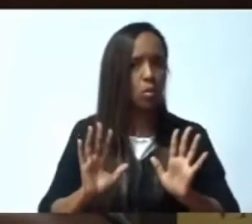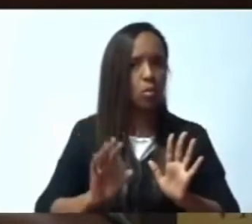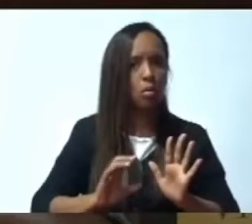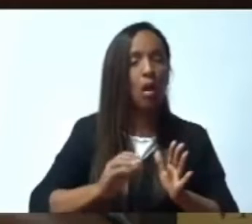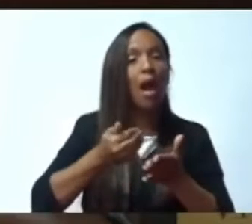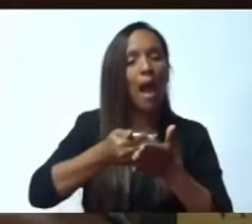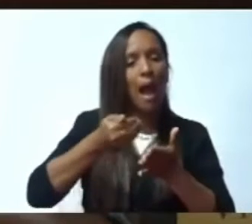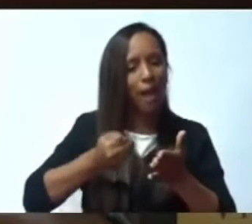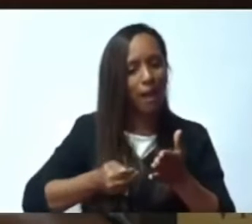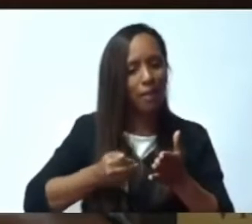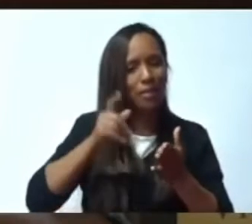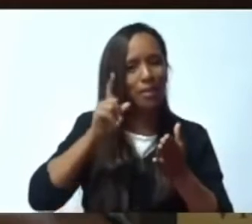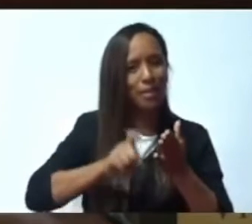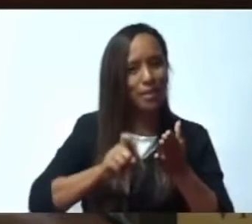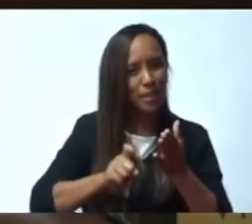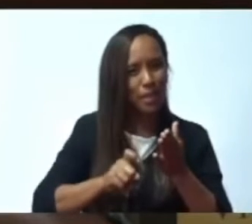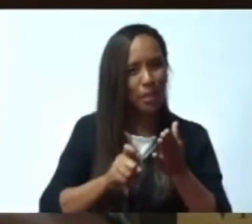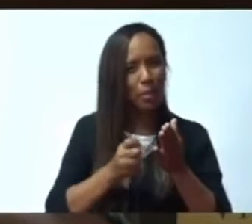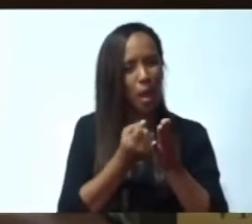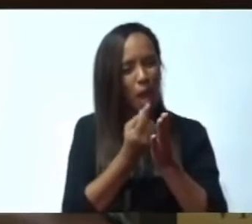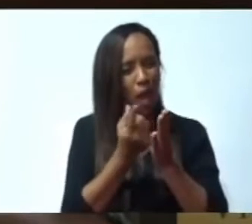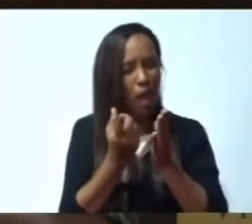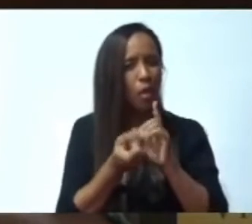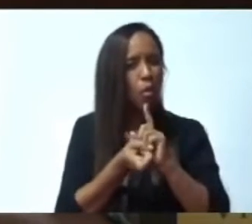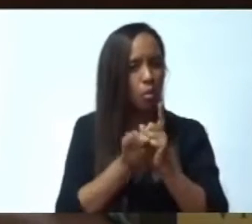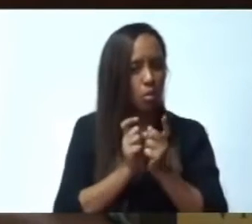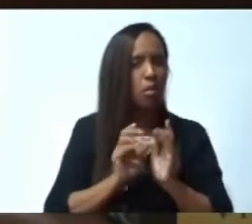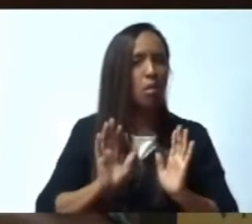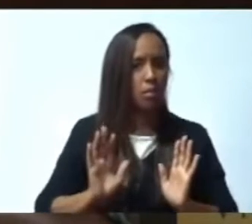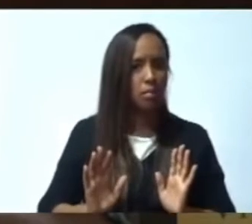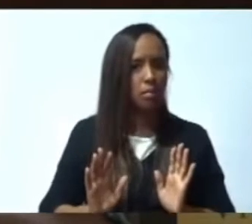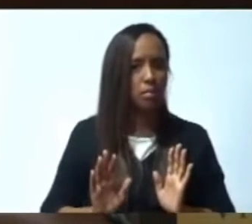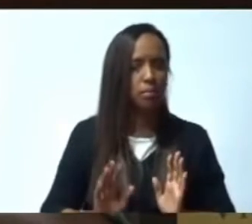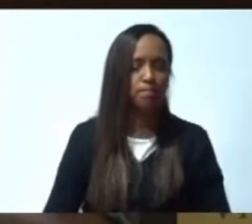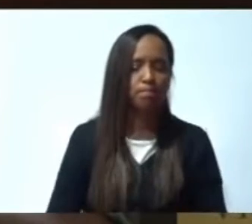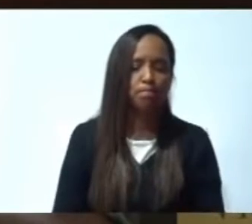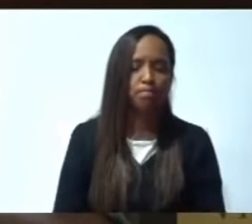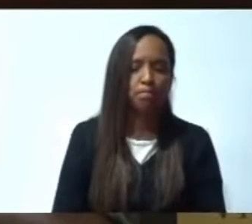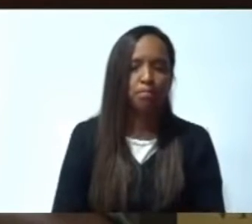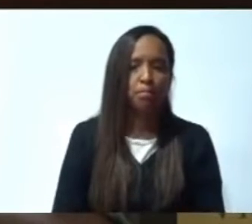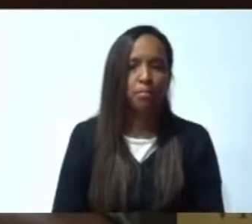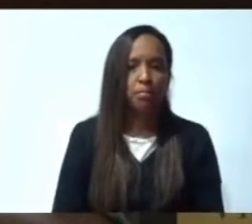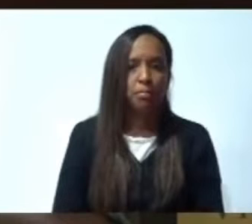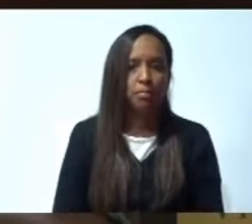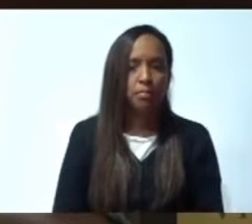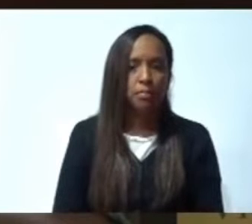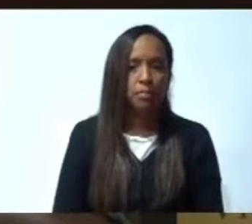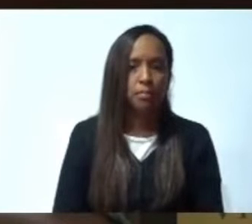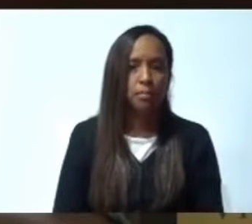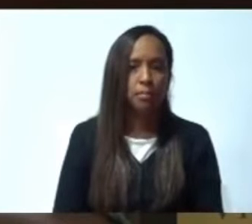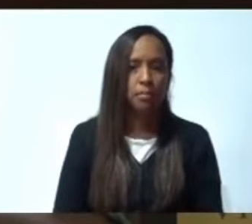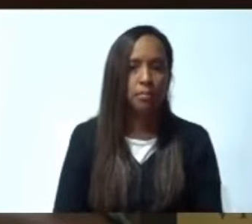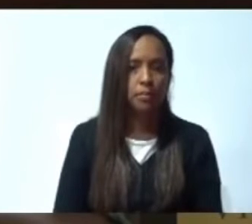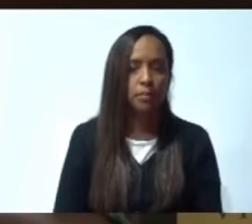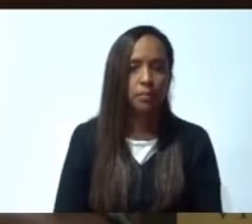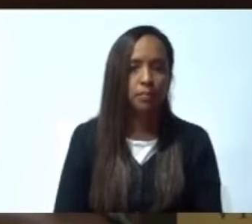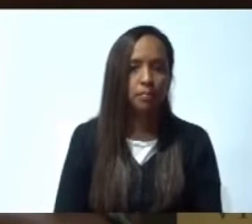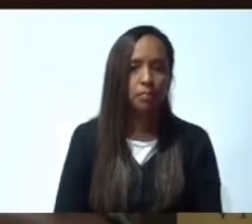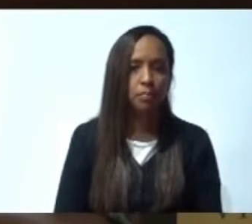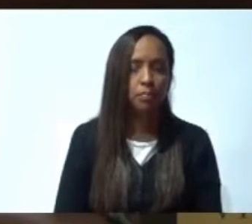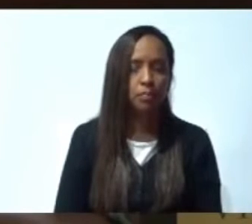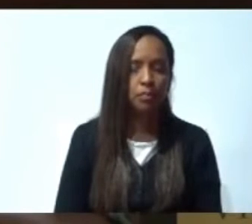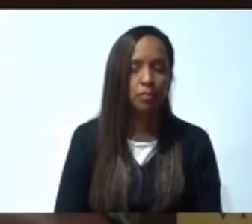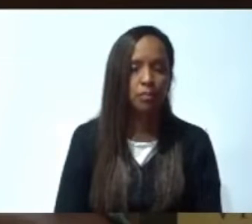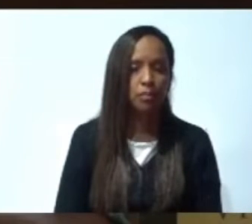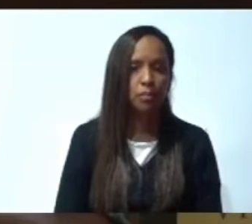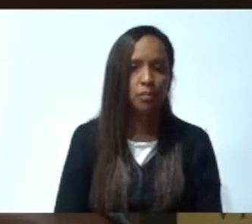su atención, por favor. Tengo la sugerencia del proponente. Al parecer está consensuado con